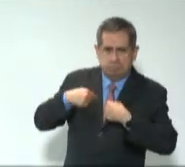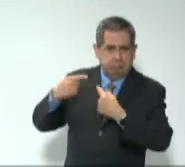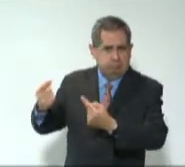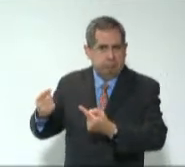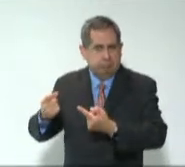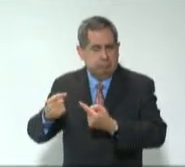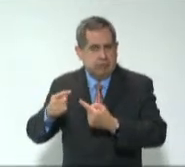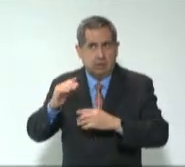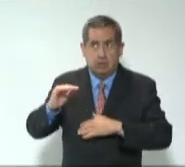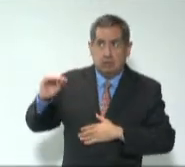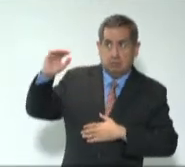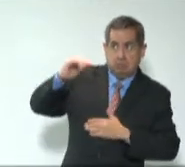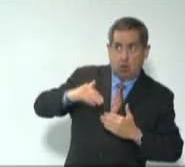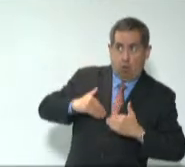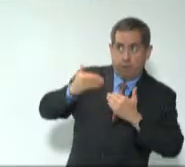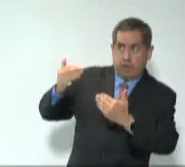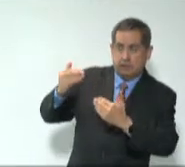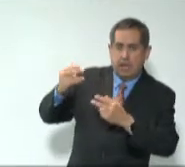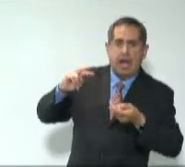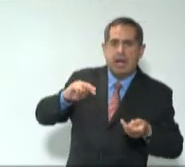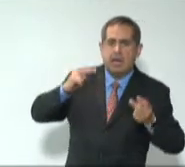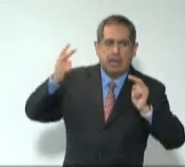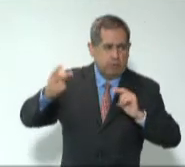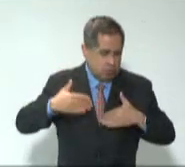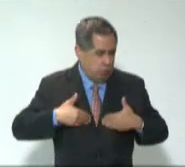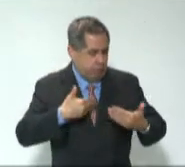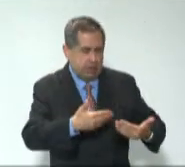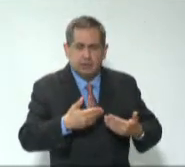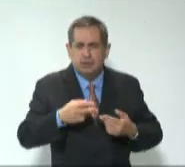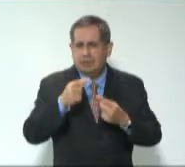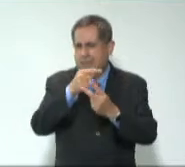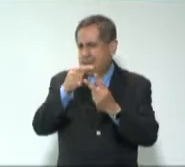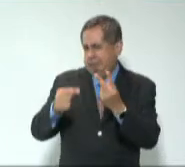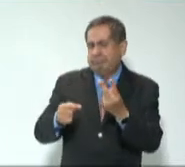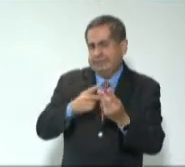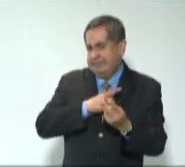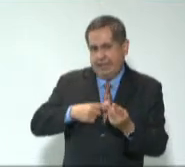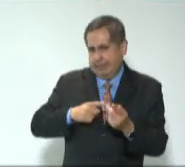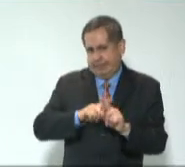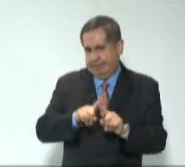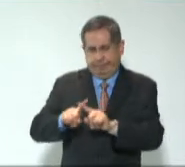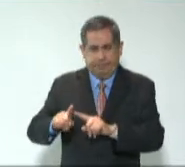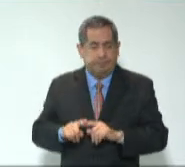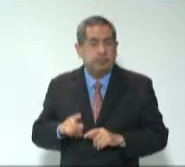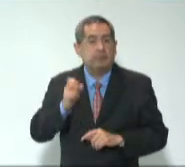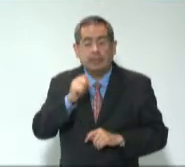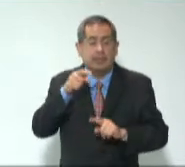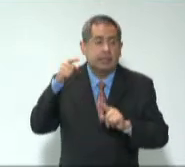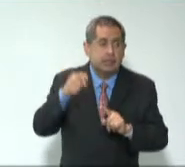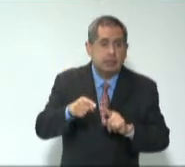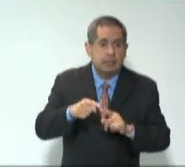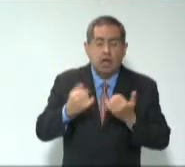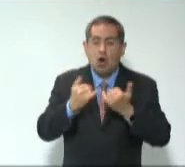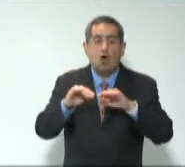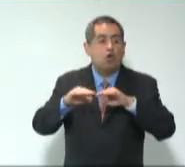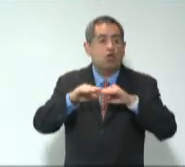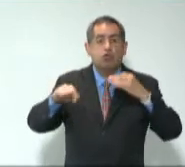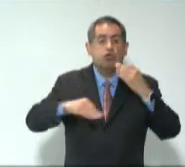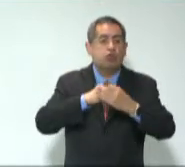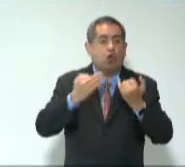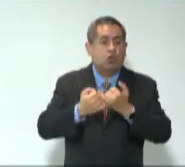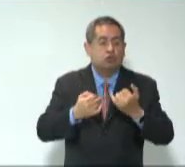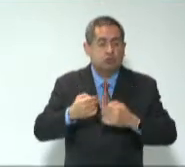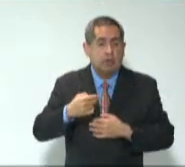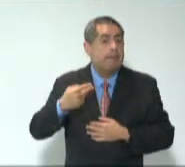jerárquicamente hacia la autoridad representada esta en los diversos escenarios sino más bien a nivel horizontal entre los